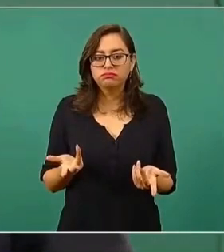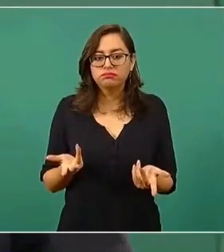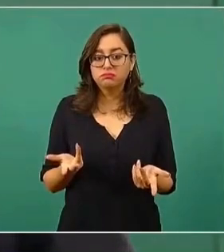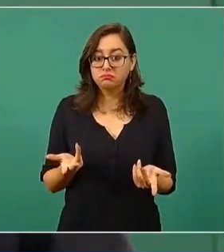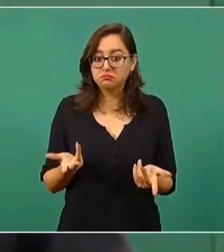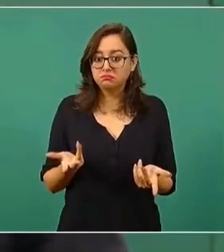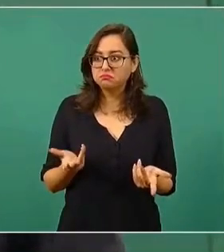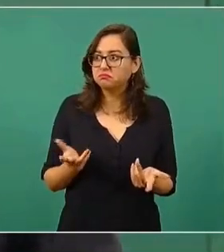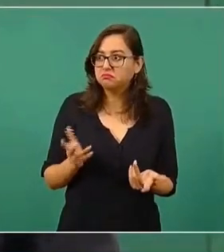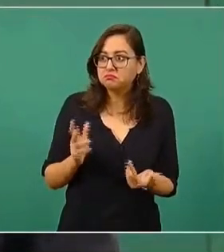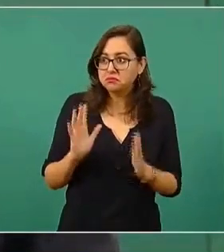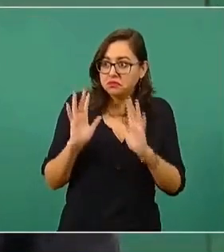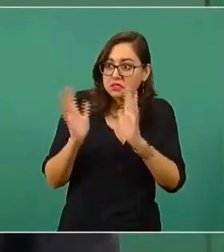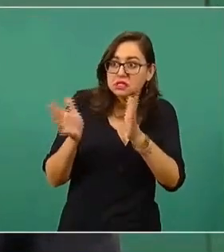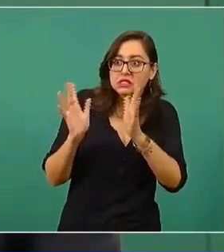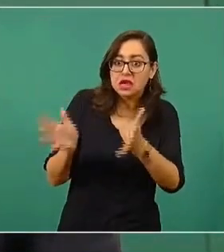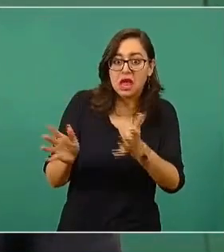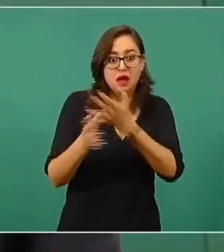¿Se ha pronunciado?